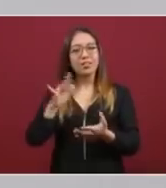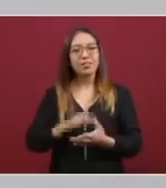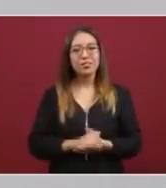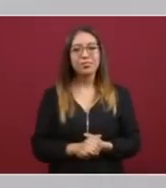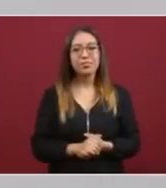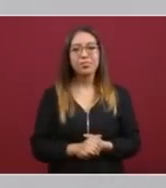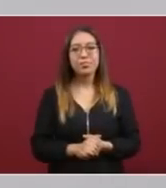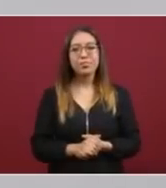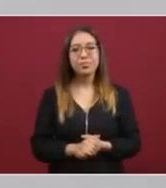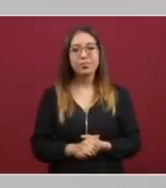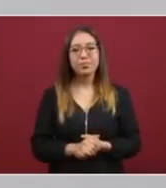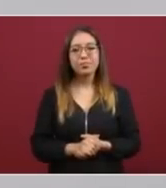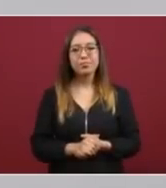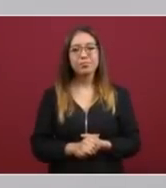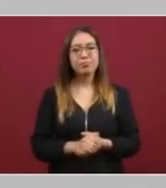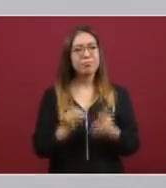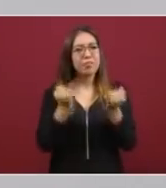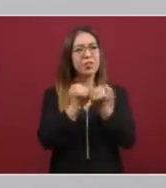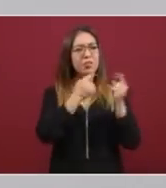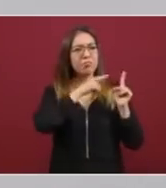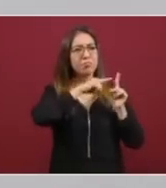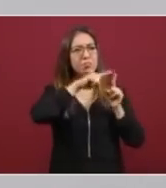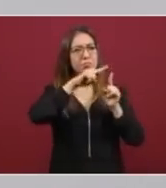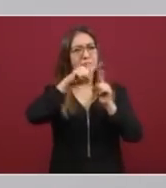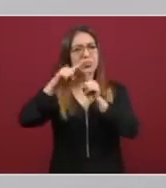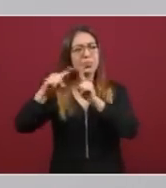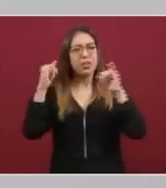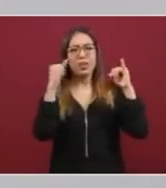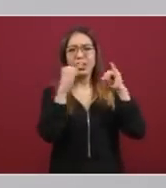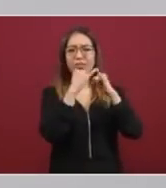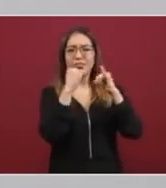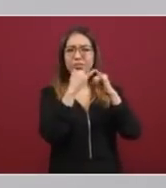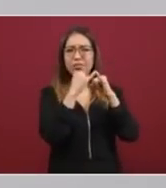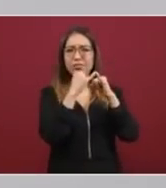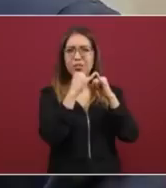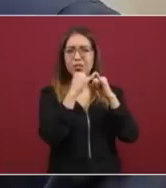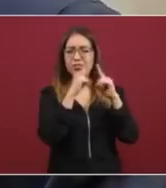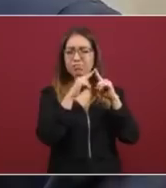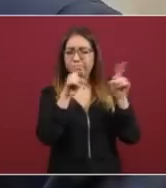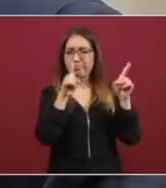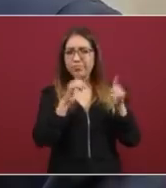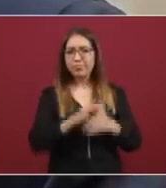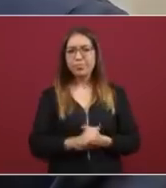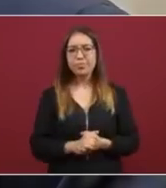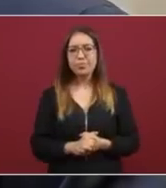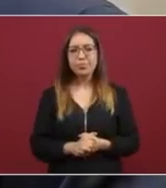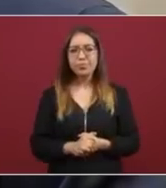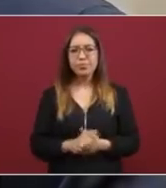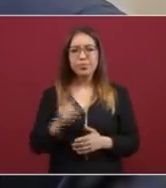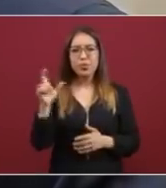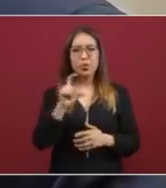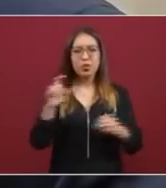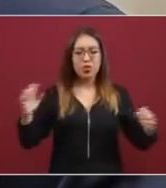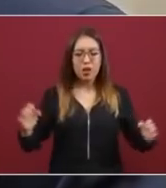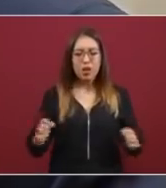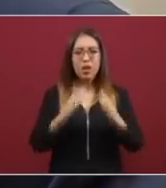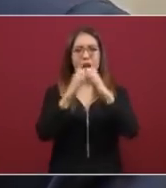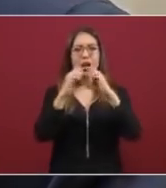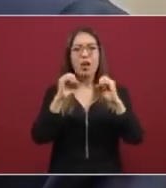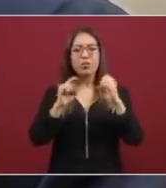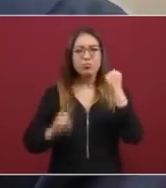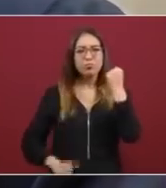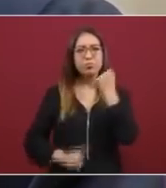109 años de trabajo humanitario de la Cruz Roja, el Ejecutivo Federal recordó que en casos de emergencia, esta institución como la Marina